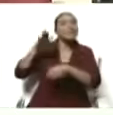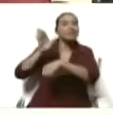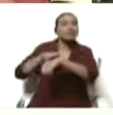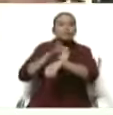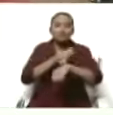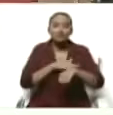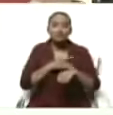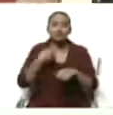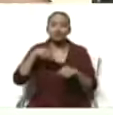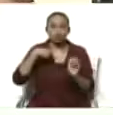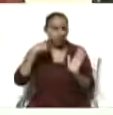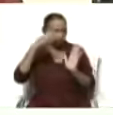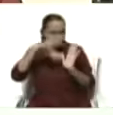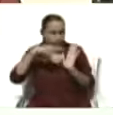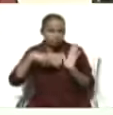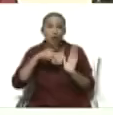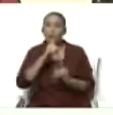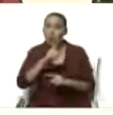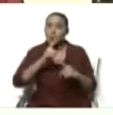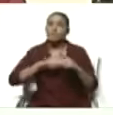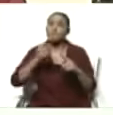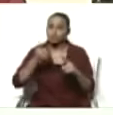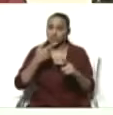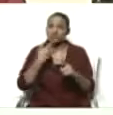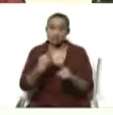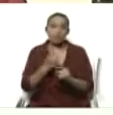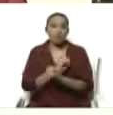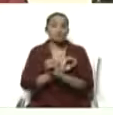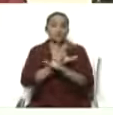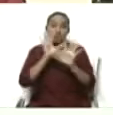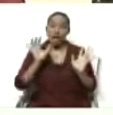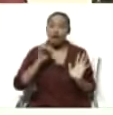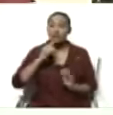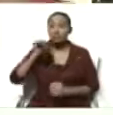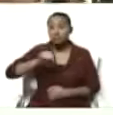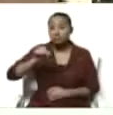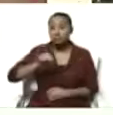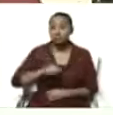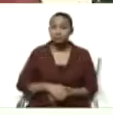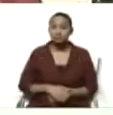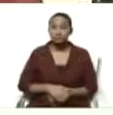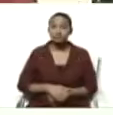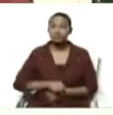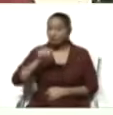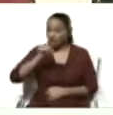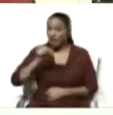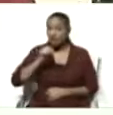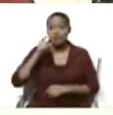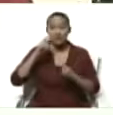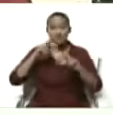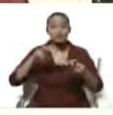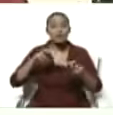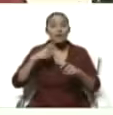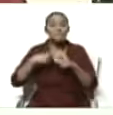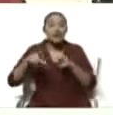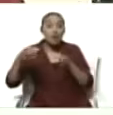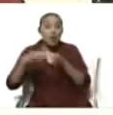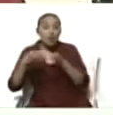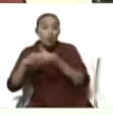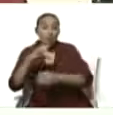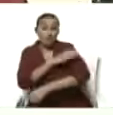chequeamos y nosotros decimos eso Claro claro que sí Y revisamos claro que sí la oposición es tan